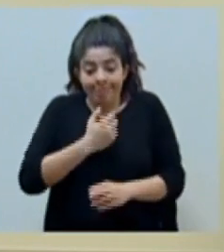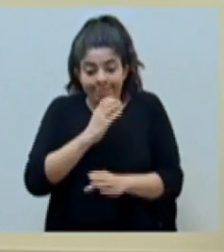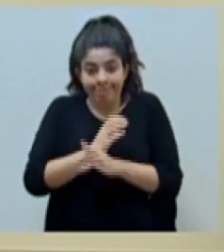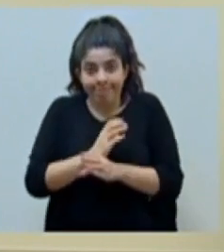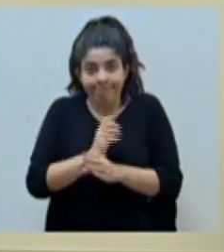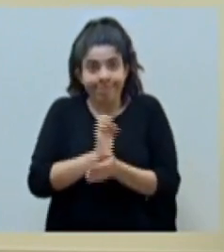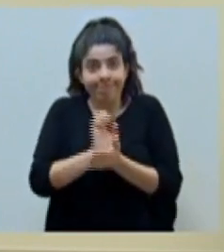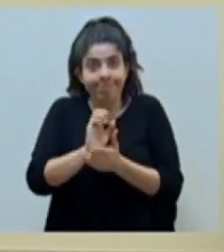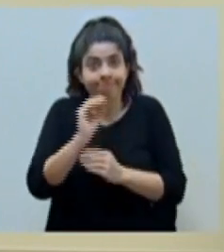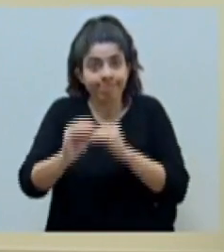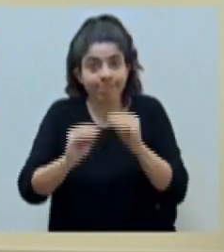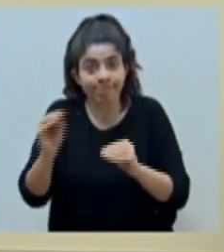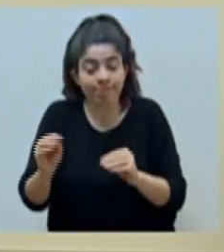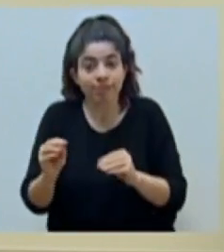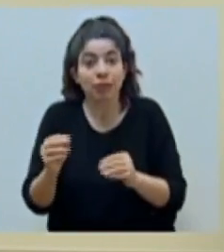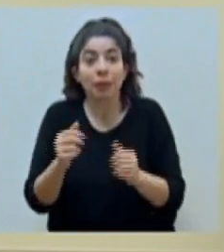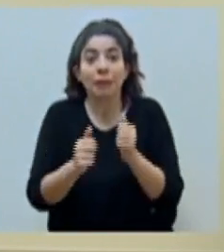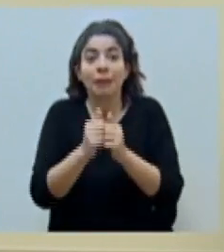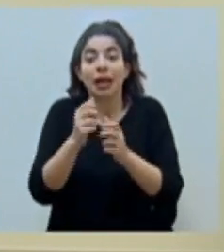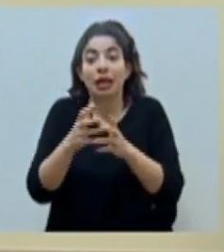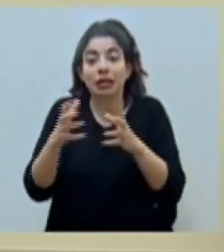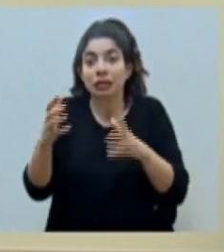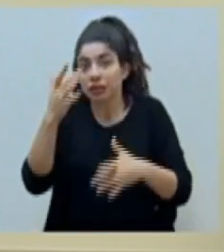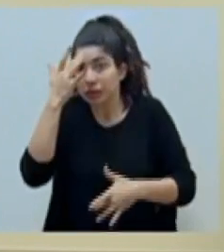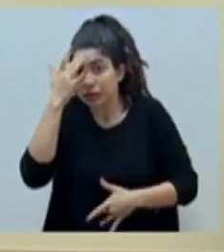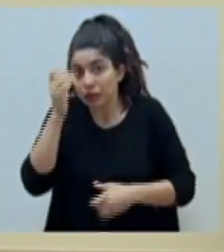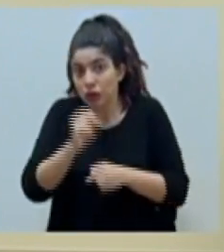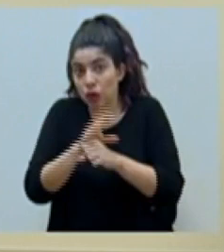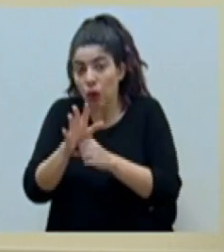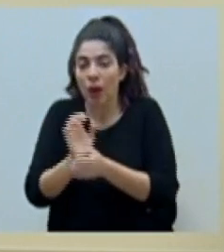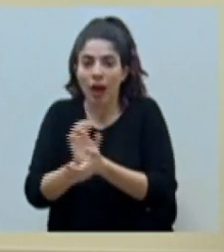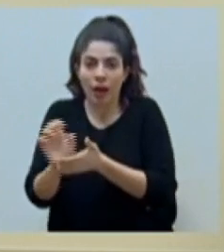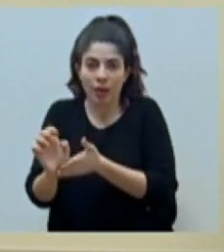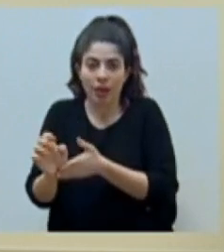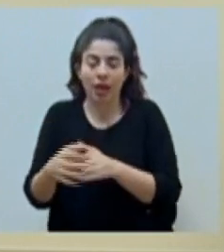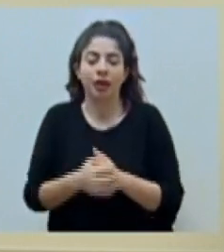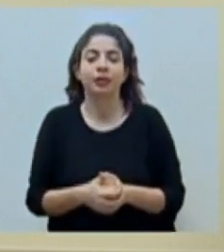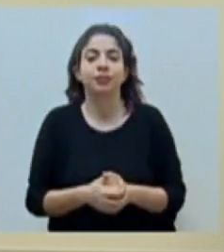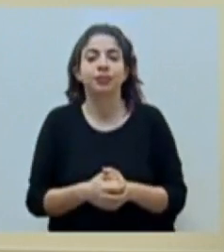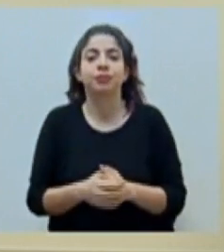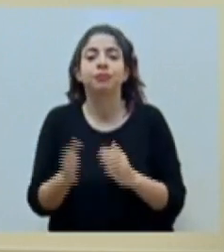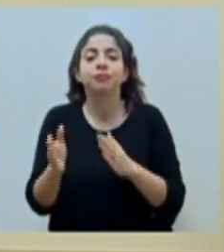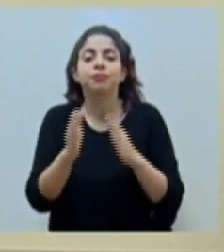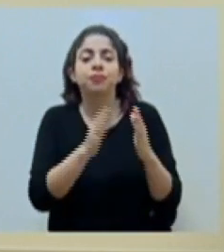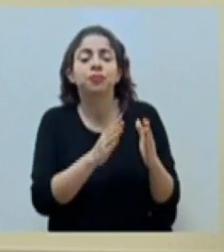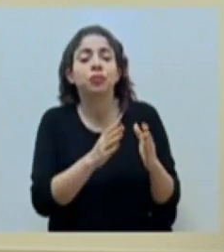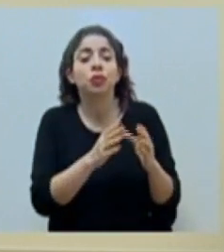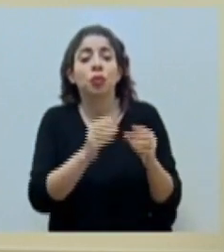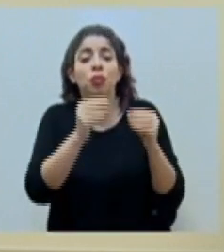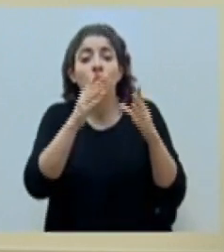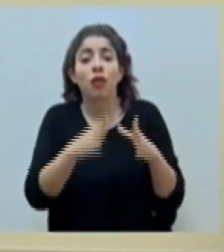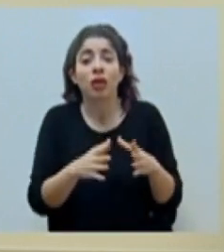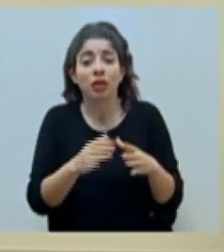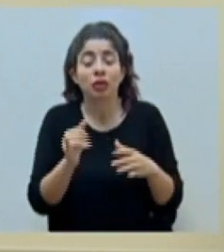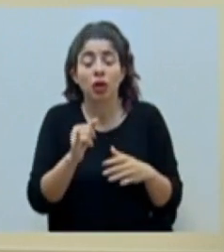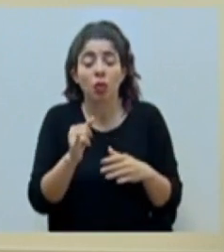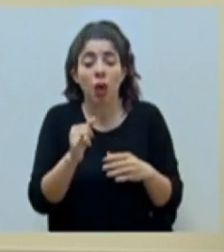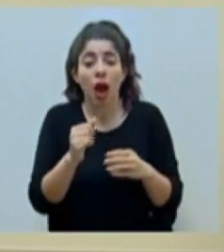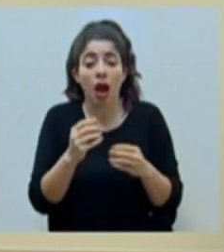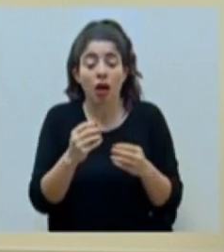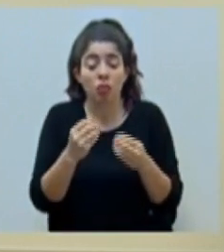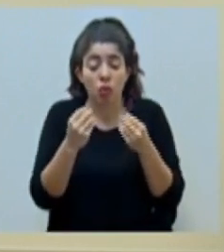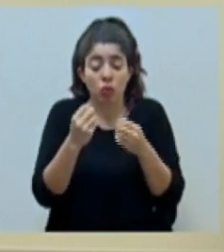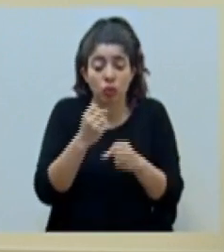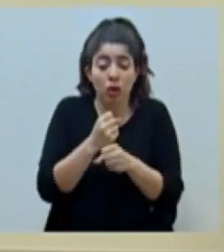más contagios y más casos en términos de COVID-19. Con respecto a la recarga de los docentes, el